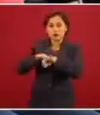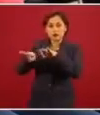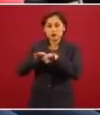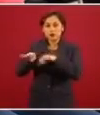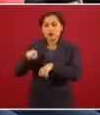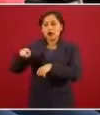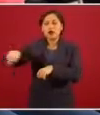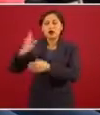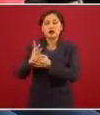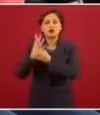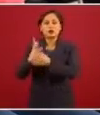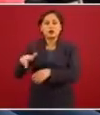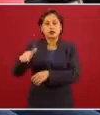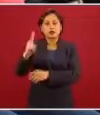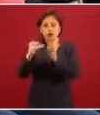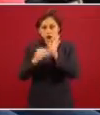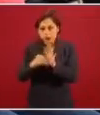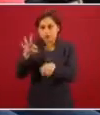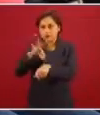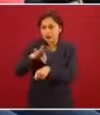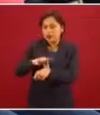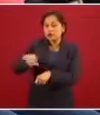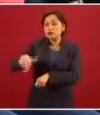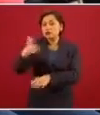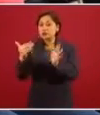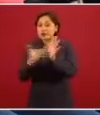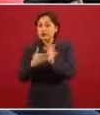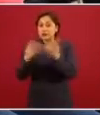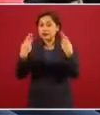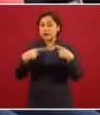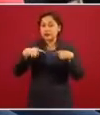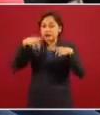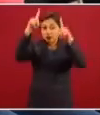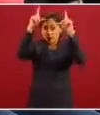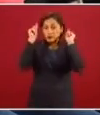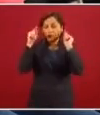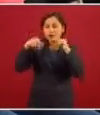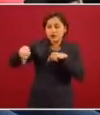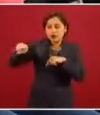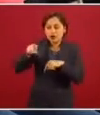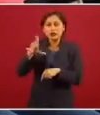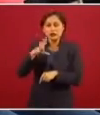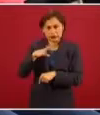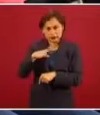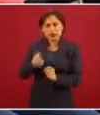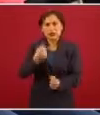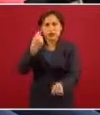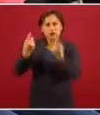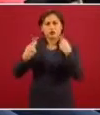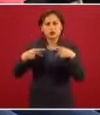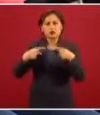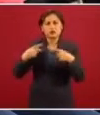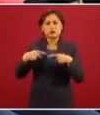2,000 médicos y más de 12,000 enfermeras, están ahí incluidas las personas que con motivo del acuerdo que identificó